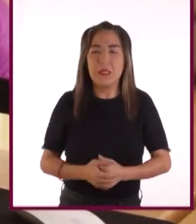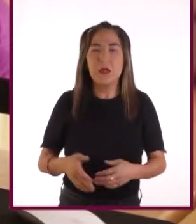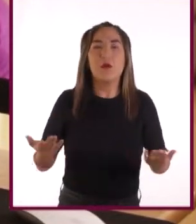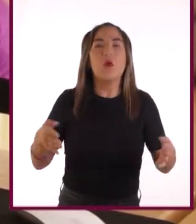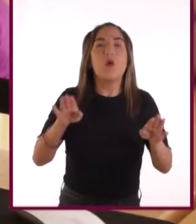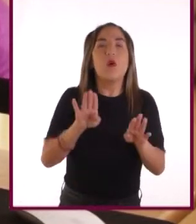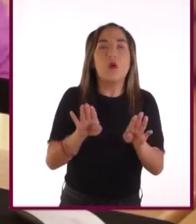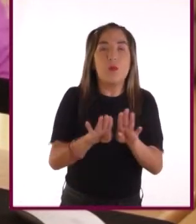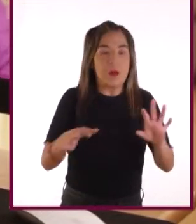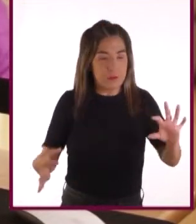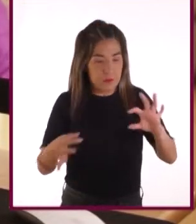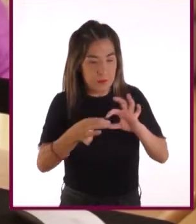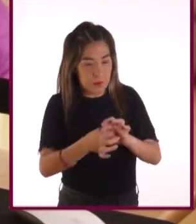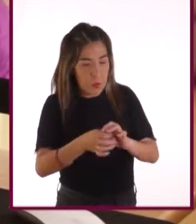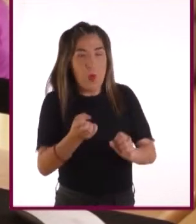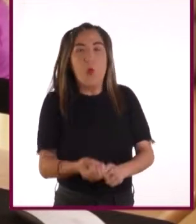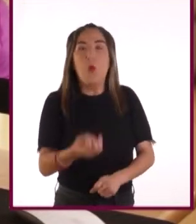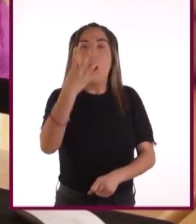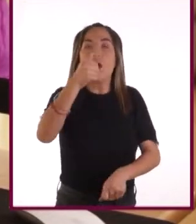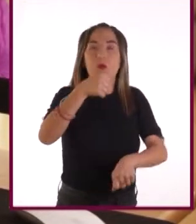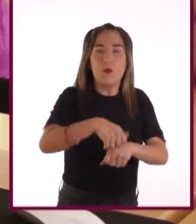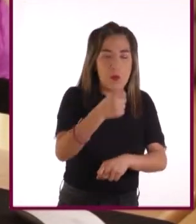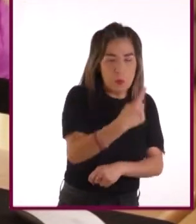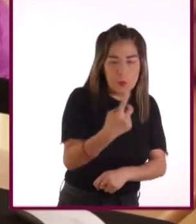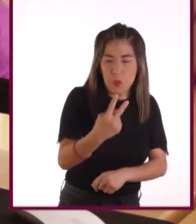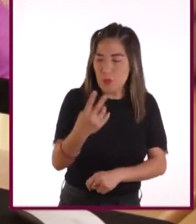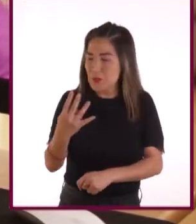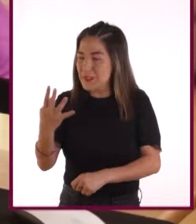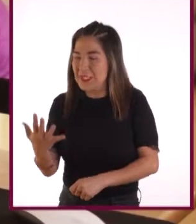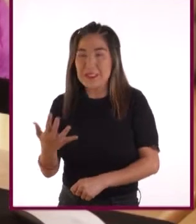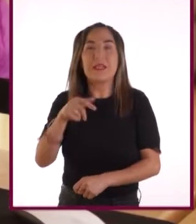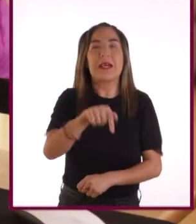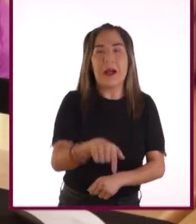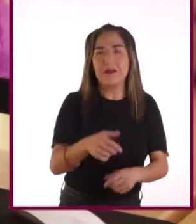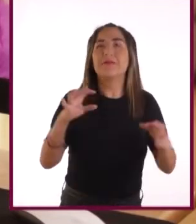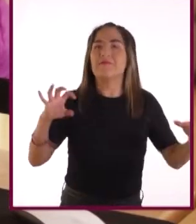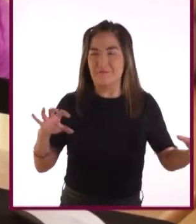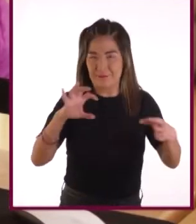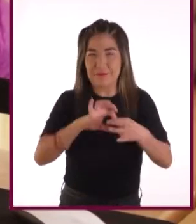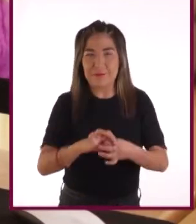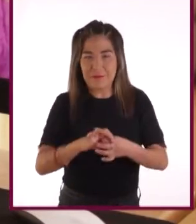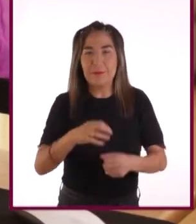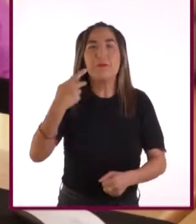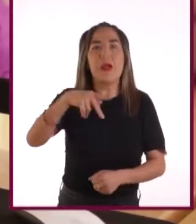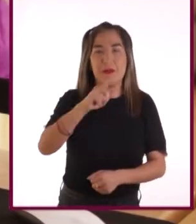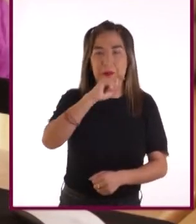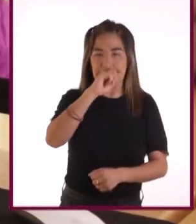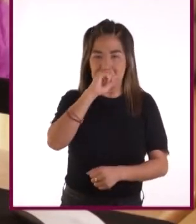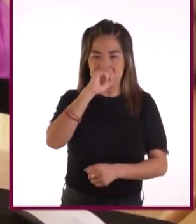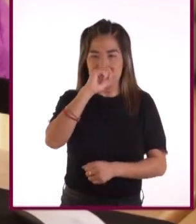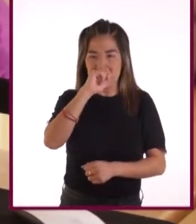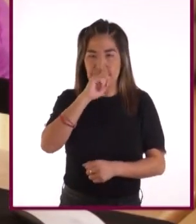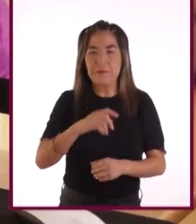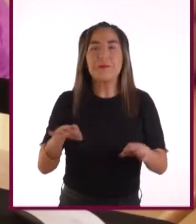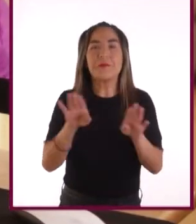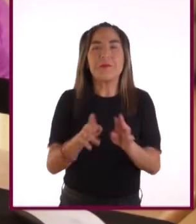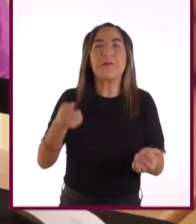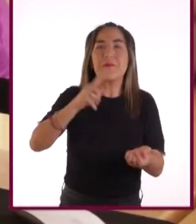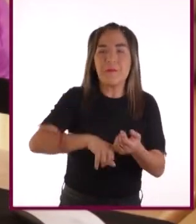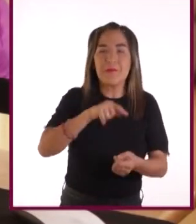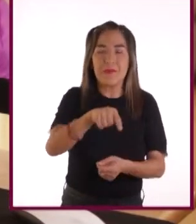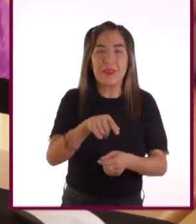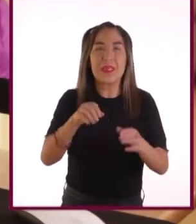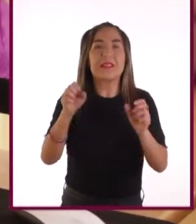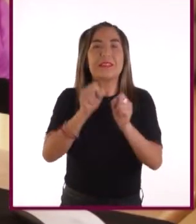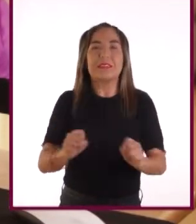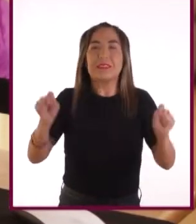nosotros nos da una cantidad, estamos contando algo, tiene una cierta magnitud, pero además nosotros podemos poner estos números, como te lo